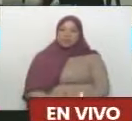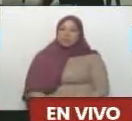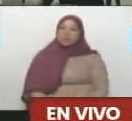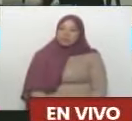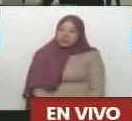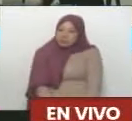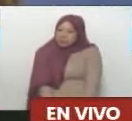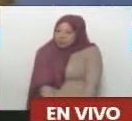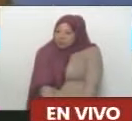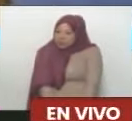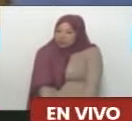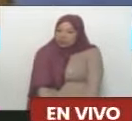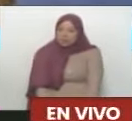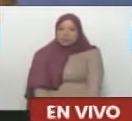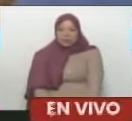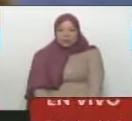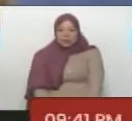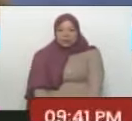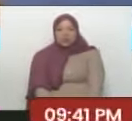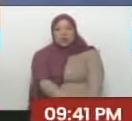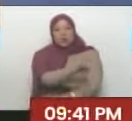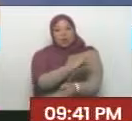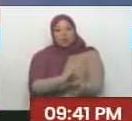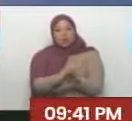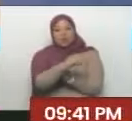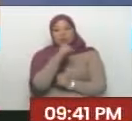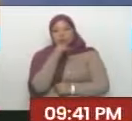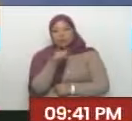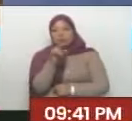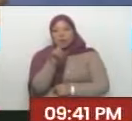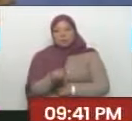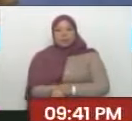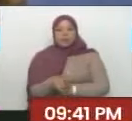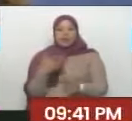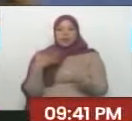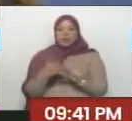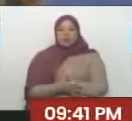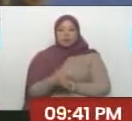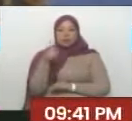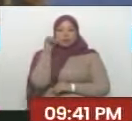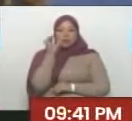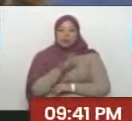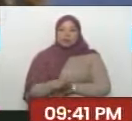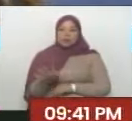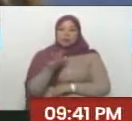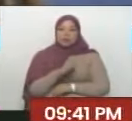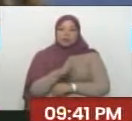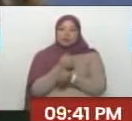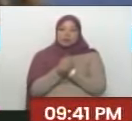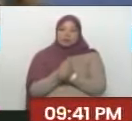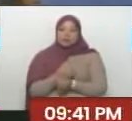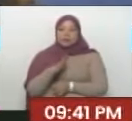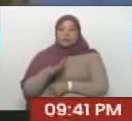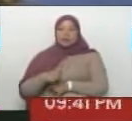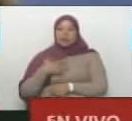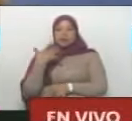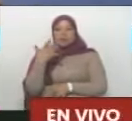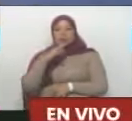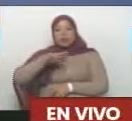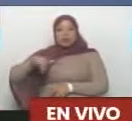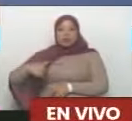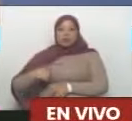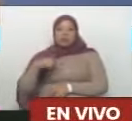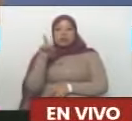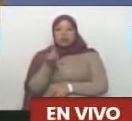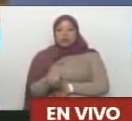Que todas esas culturas que están impregnadas en el ADN, la pudimos hacer para